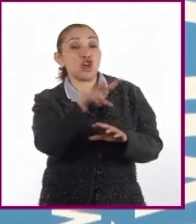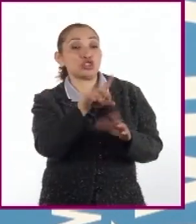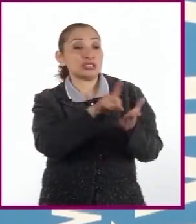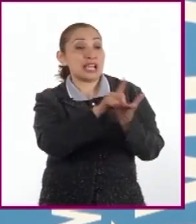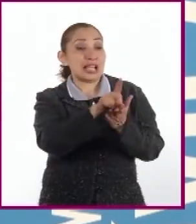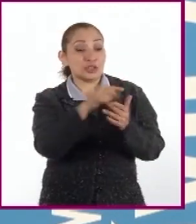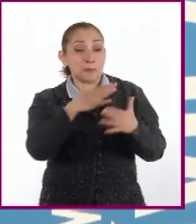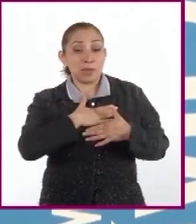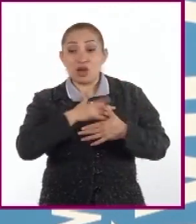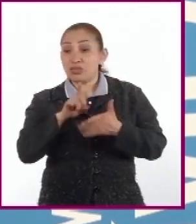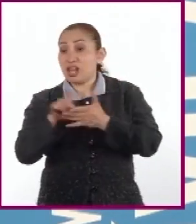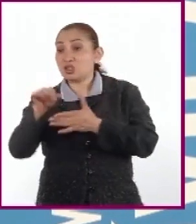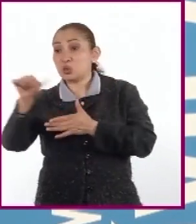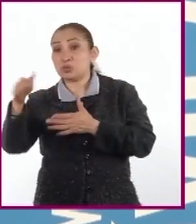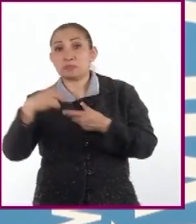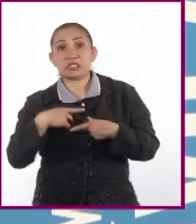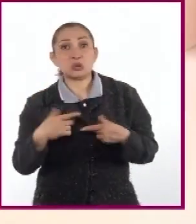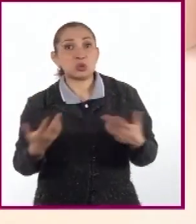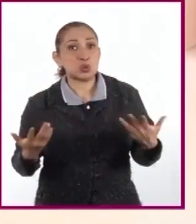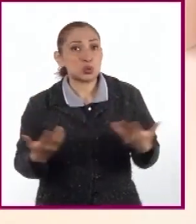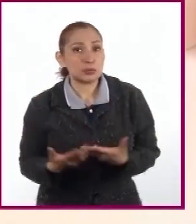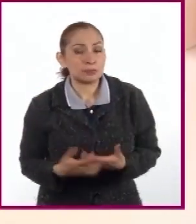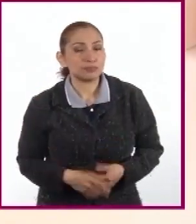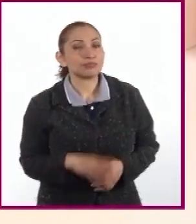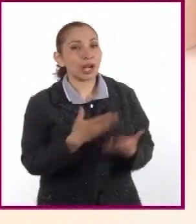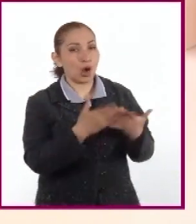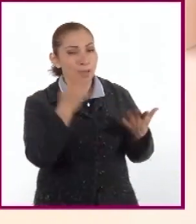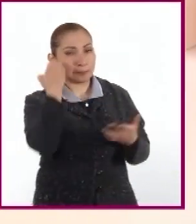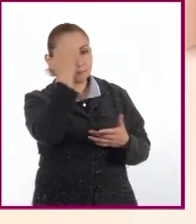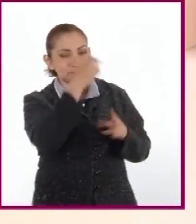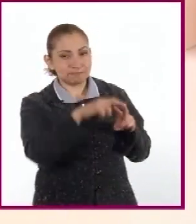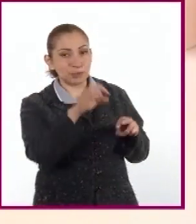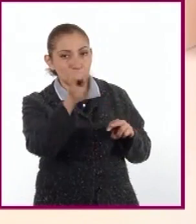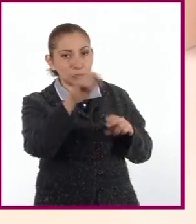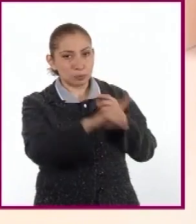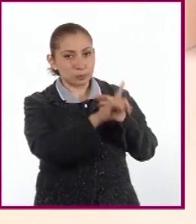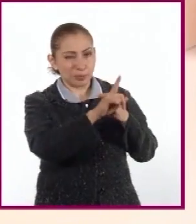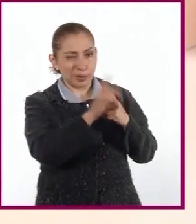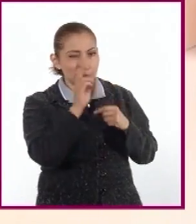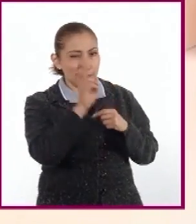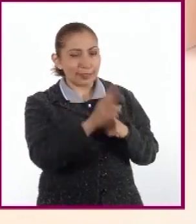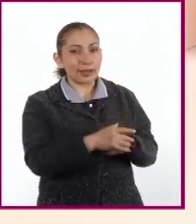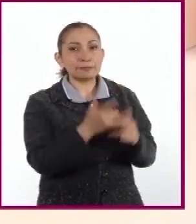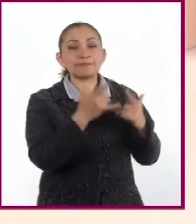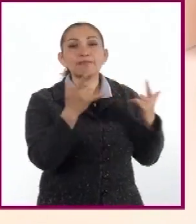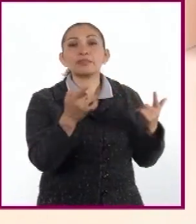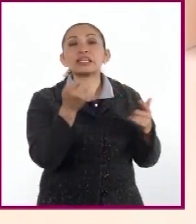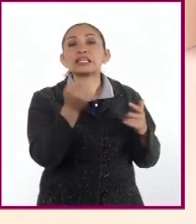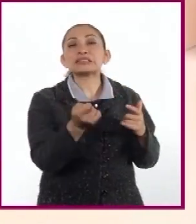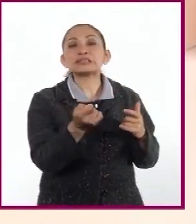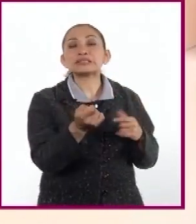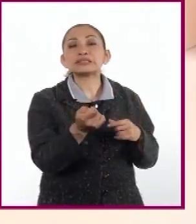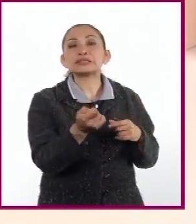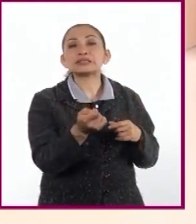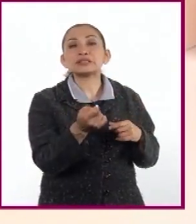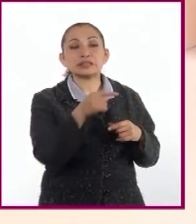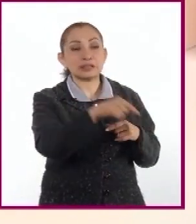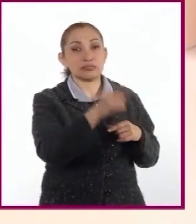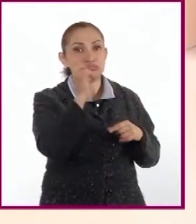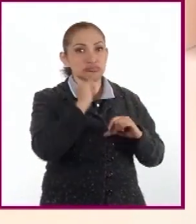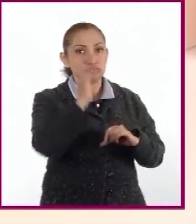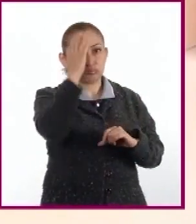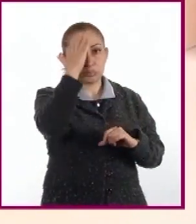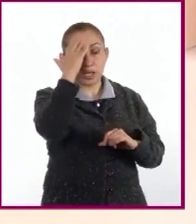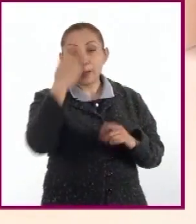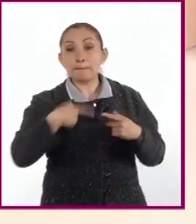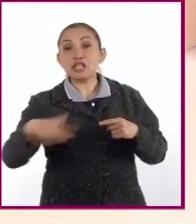que tenemos consagrados. Vayamos al análisis de otra situación. Esta se presenta entre las autoridades y